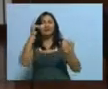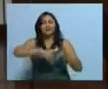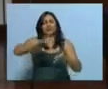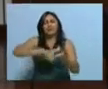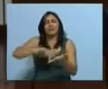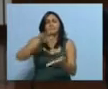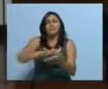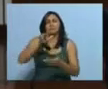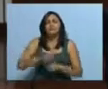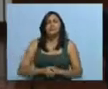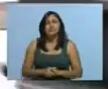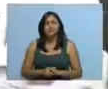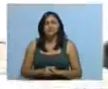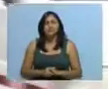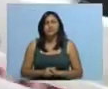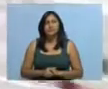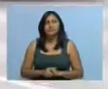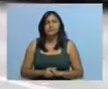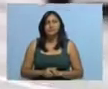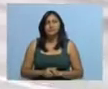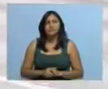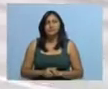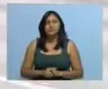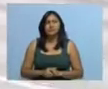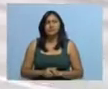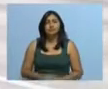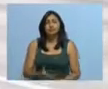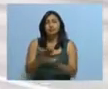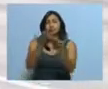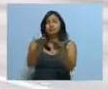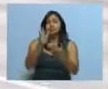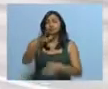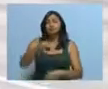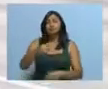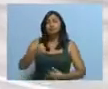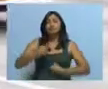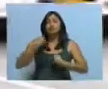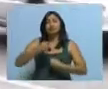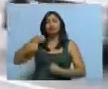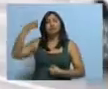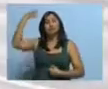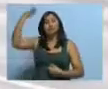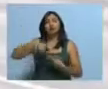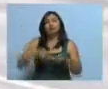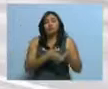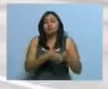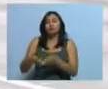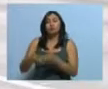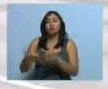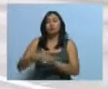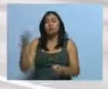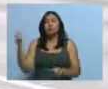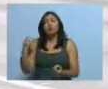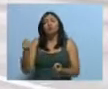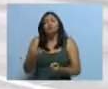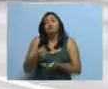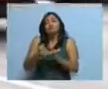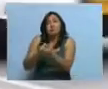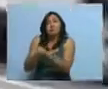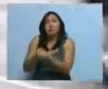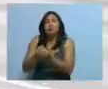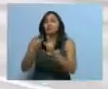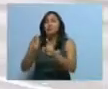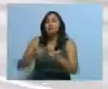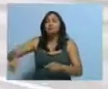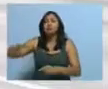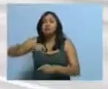el presidente de la República. Y si usted es soldado profesional o infante de Marina en retiro o beneficiario y no ha hecho este